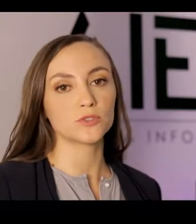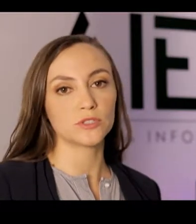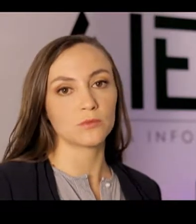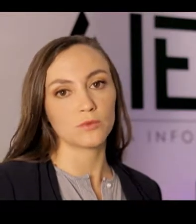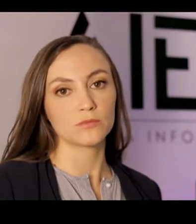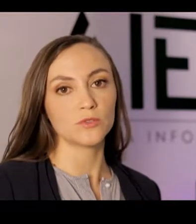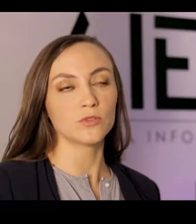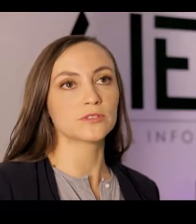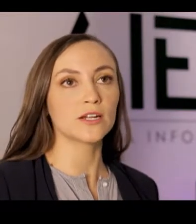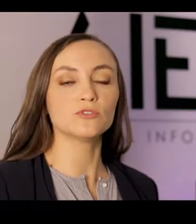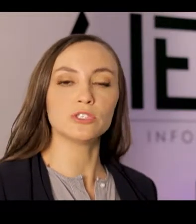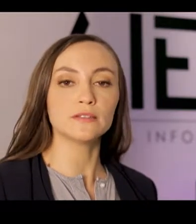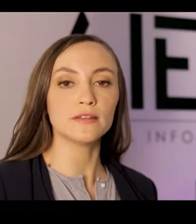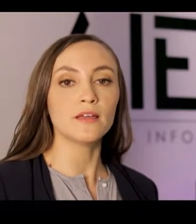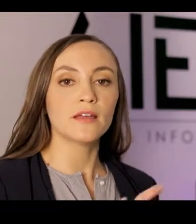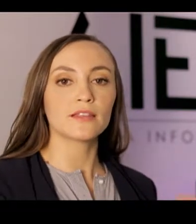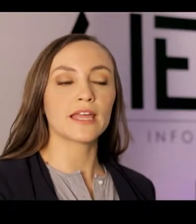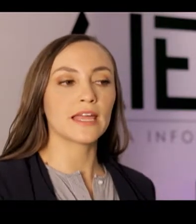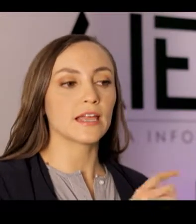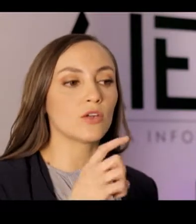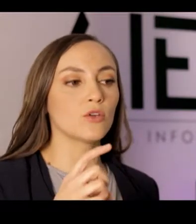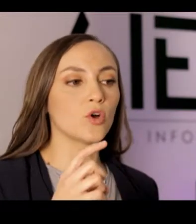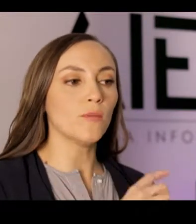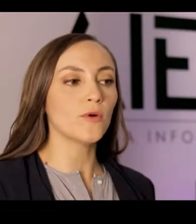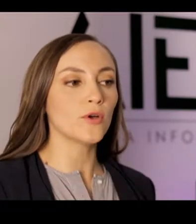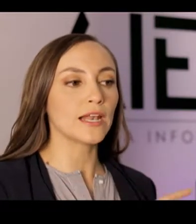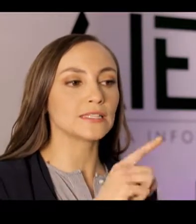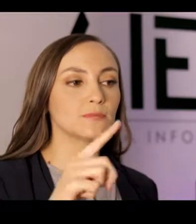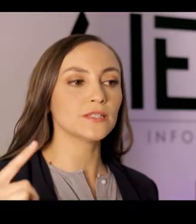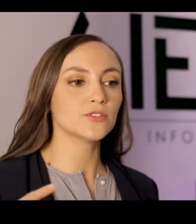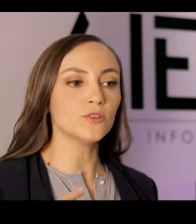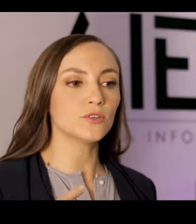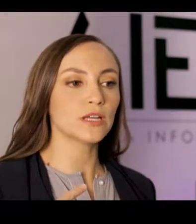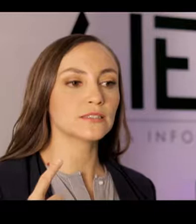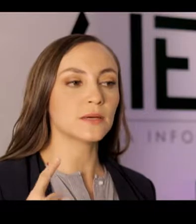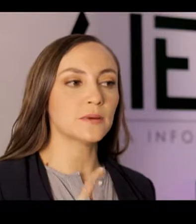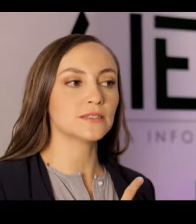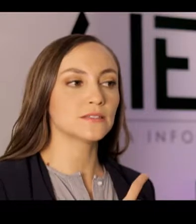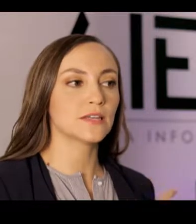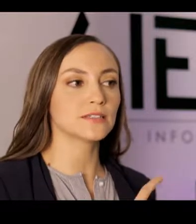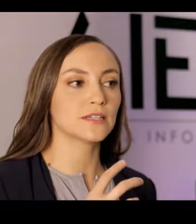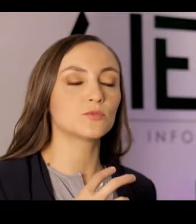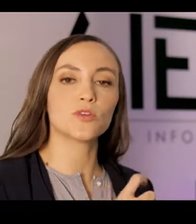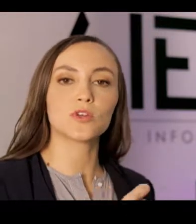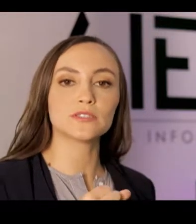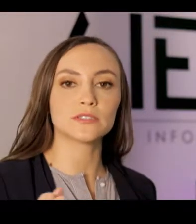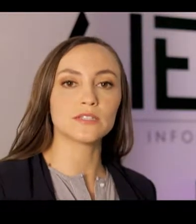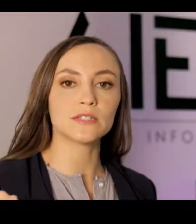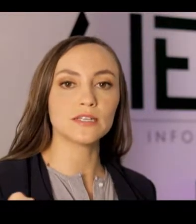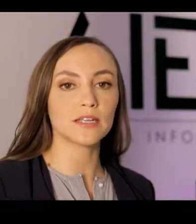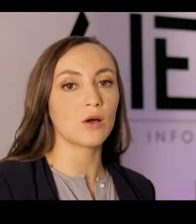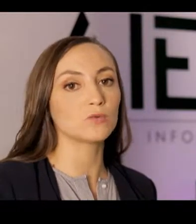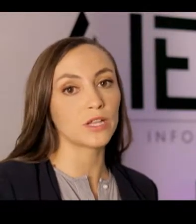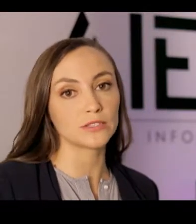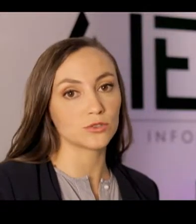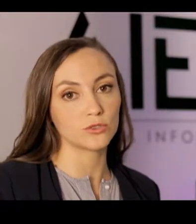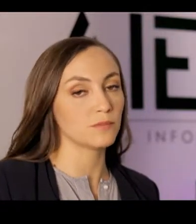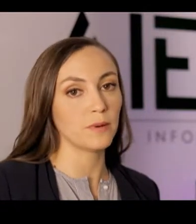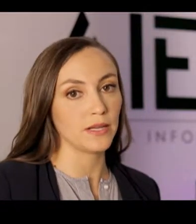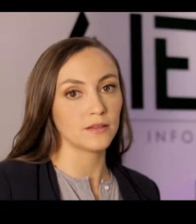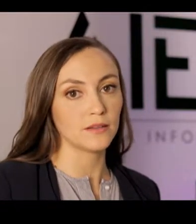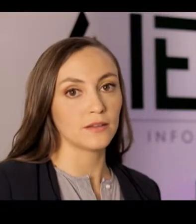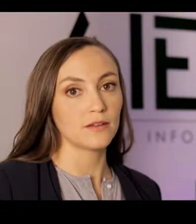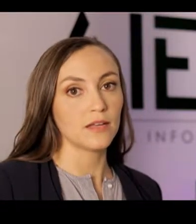espacio expositivo, ¿no? Ser consciente de cómo el espacio es capaz de hacer uniones distintas a un